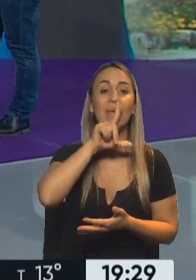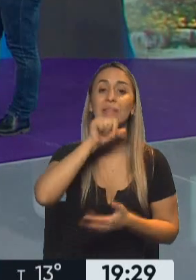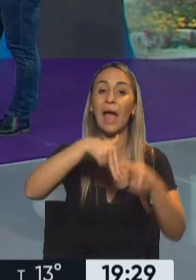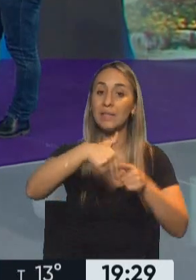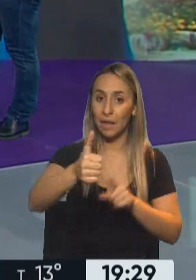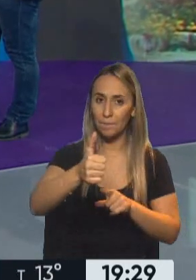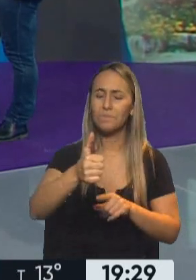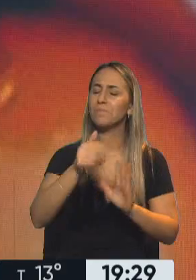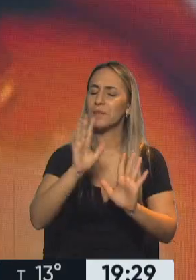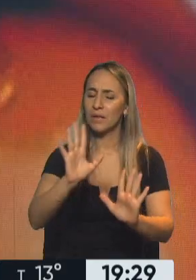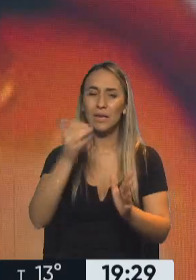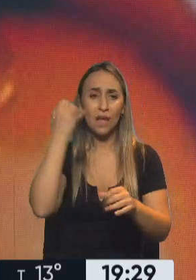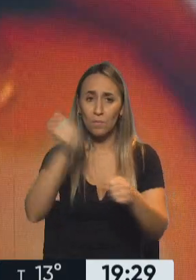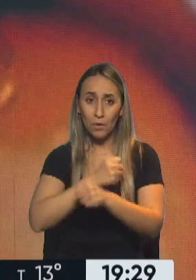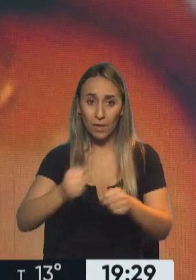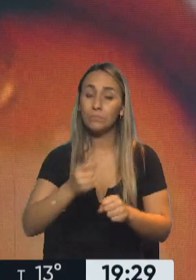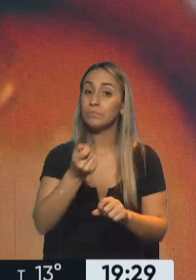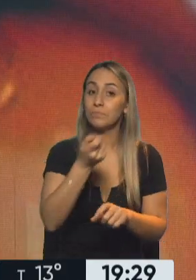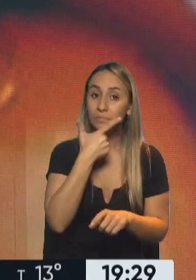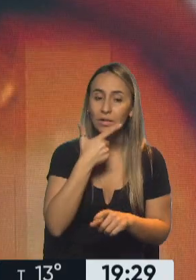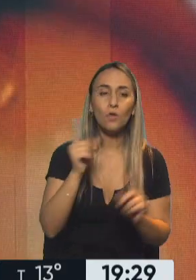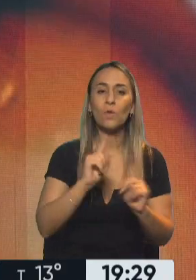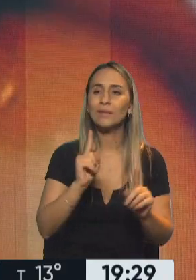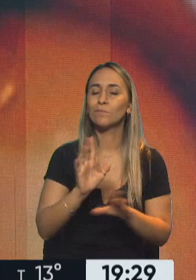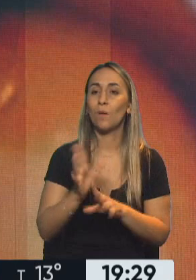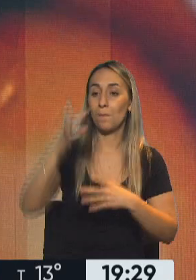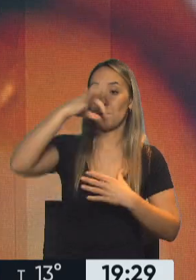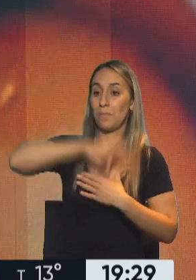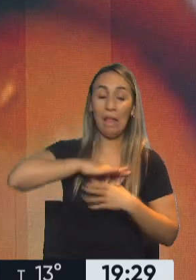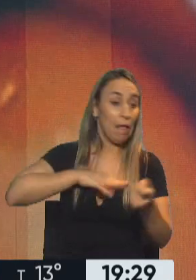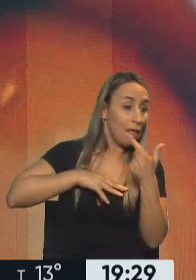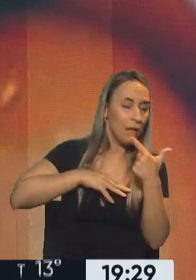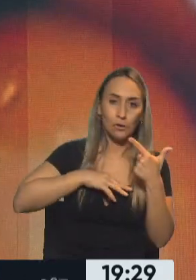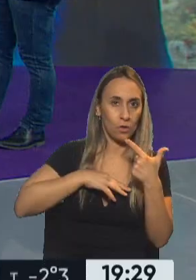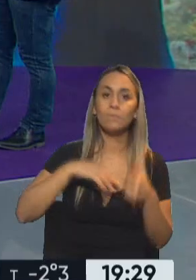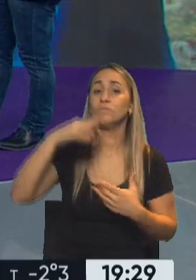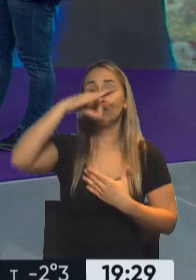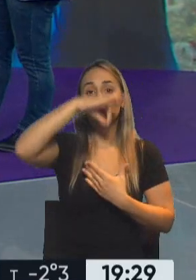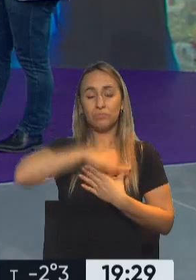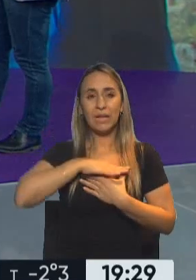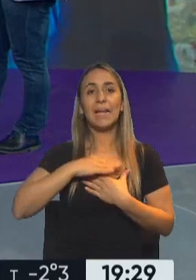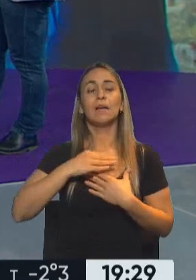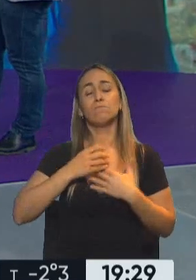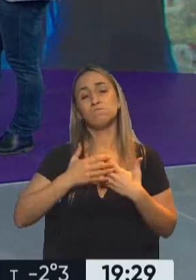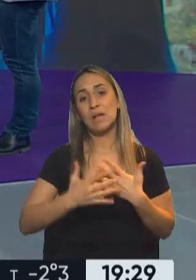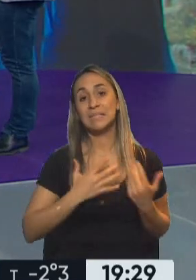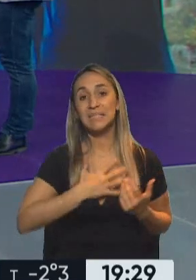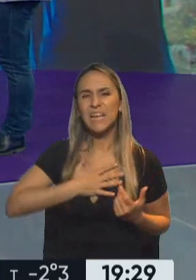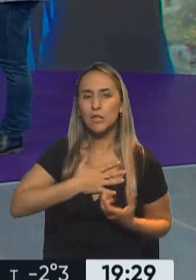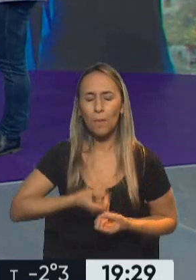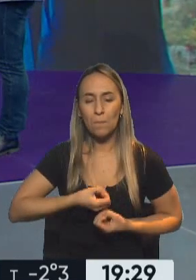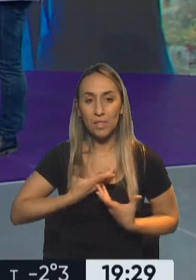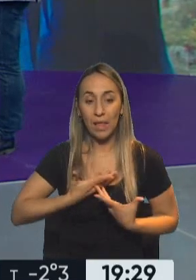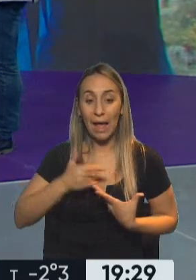a la aparición de los síntomas. No la tiene que empezar antes, sino después. ¿Sí? Ellos lo hicieron en el estudio a partir